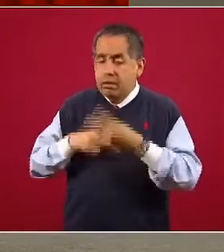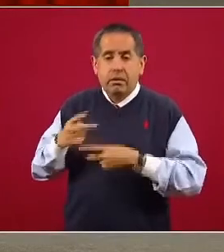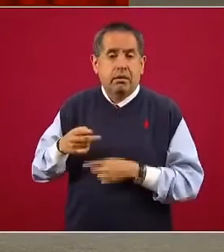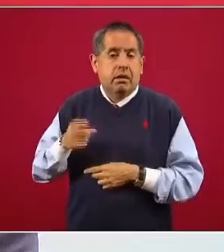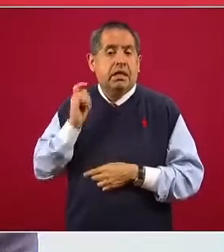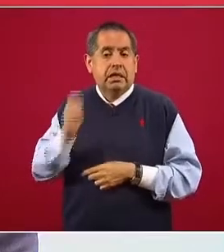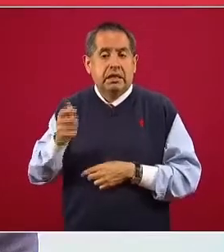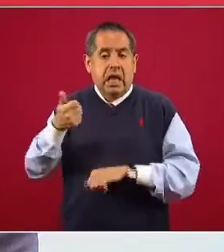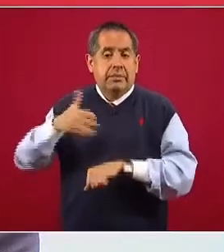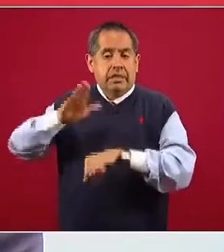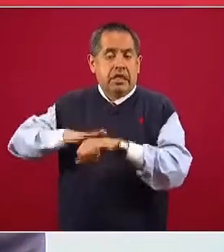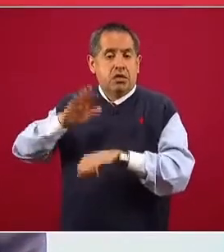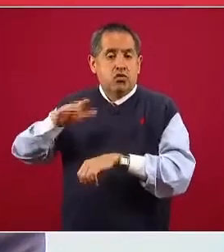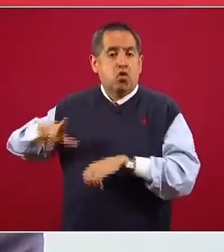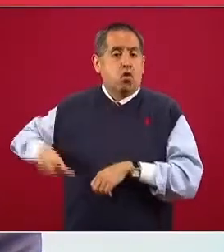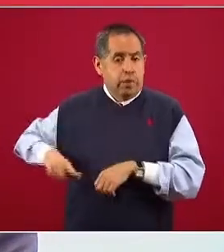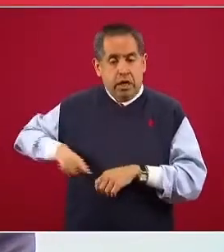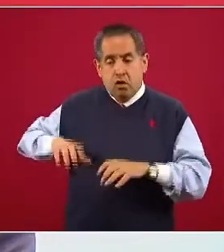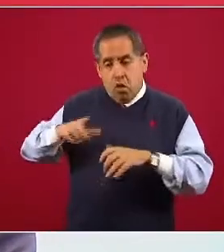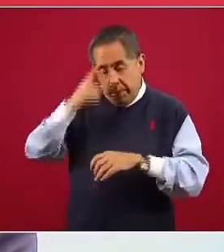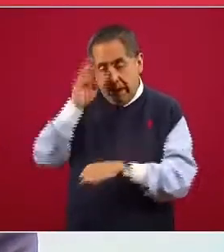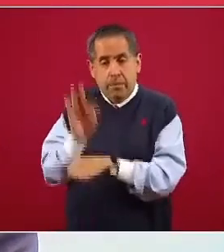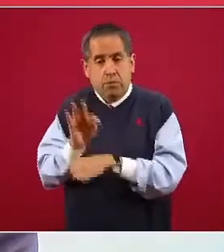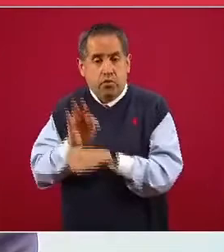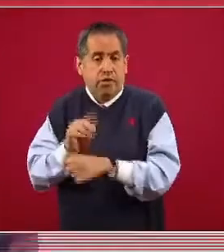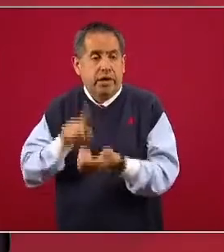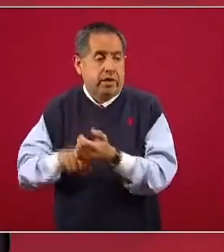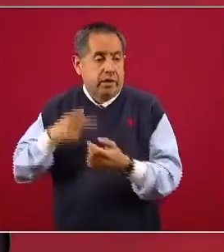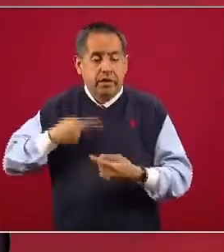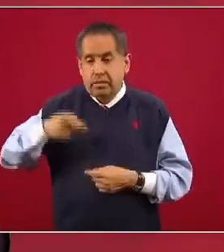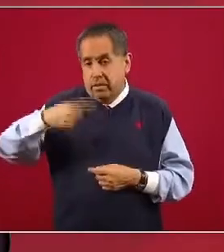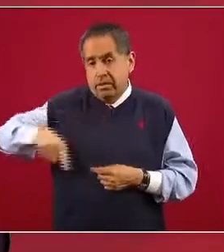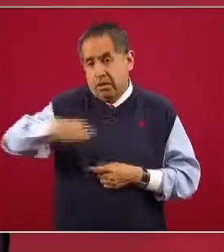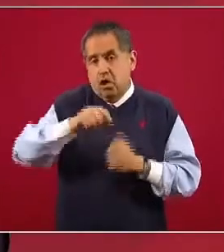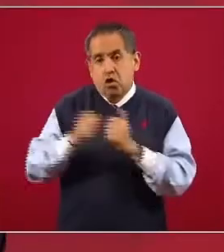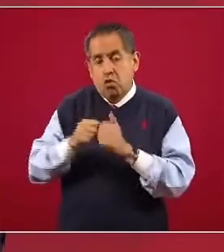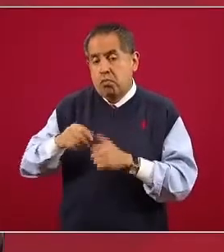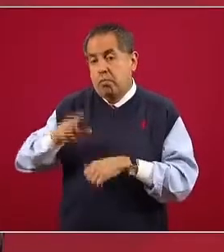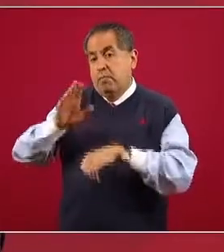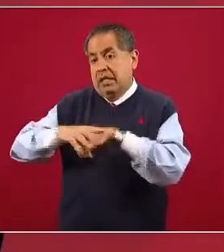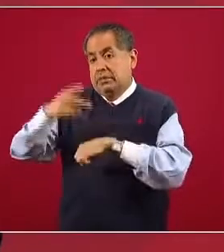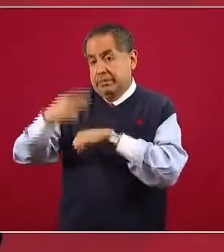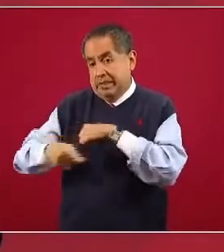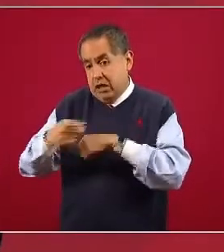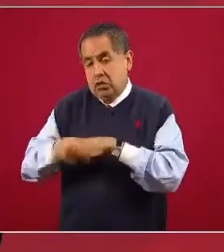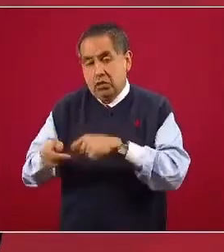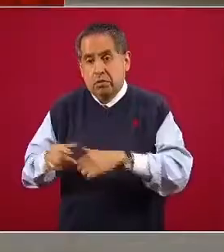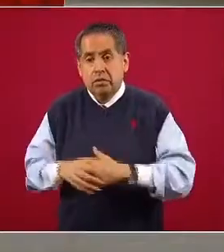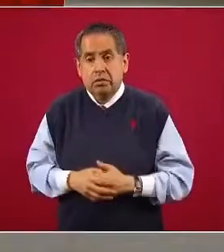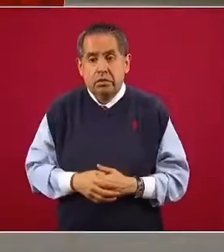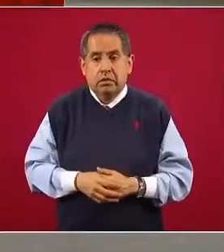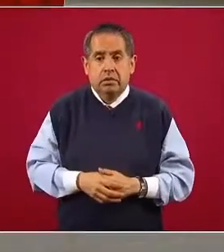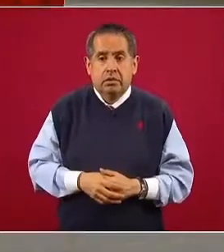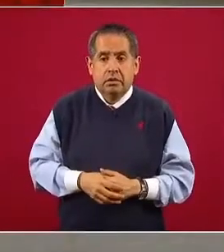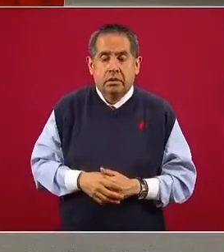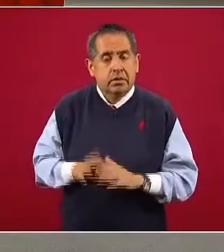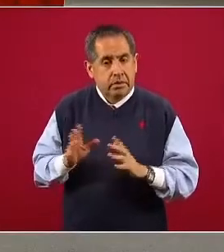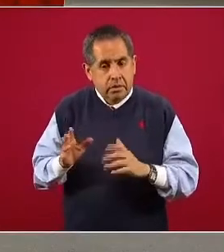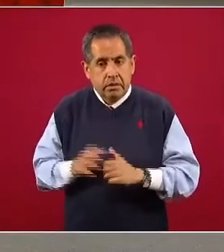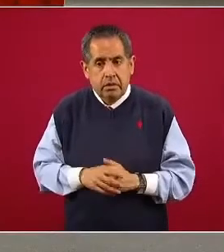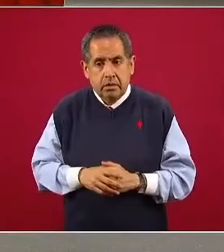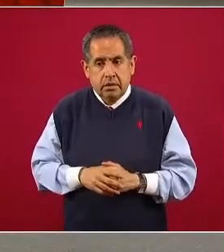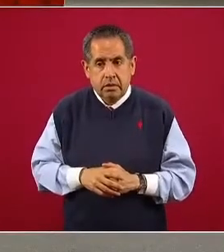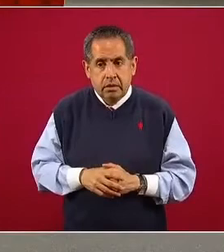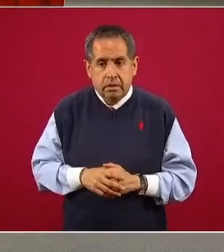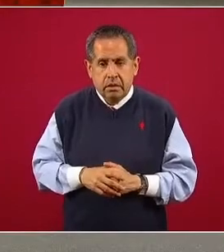operar la administración pública para proteger a las personas con mayor riesgo de complicaciones de COVID. Entonces,